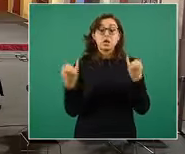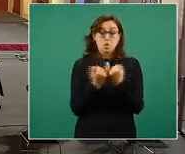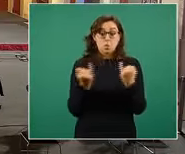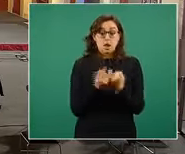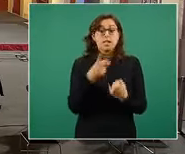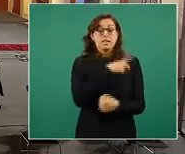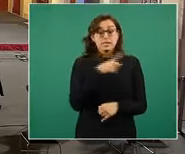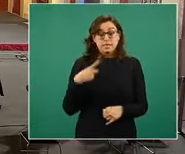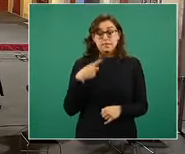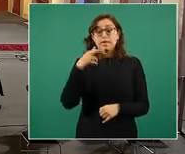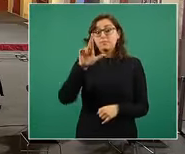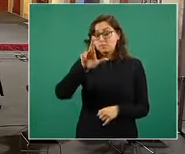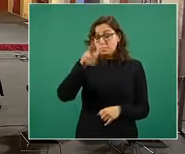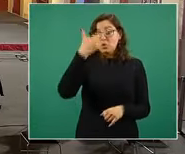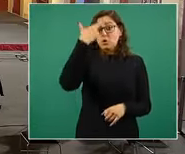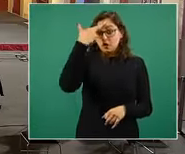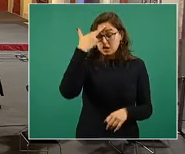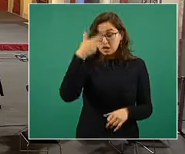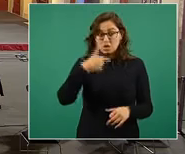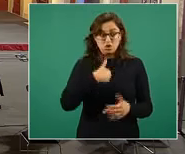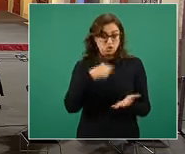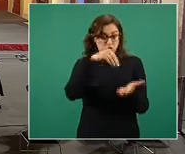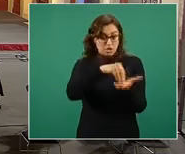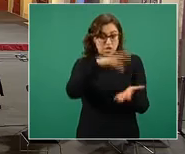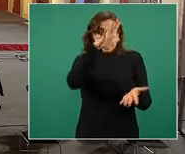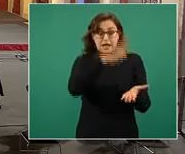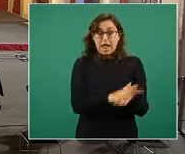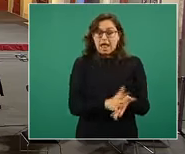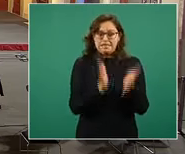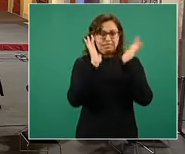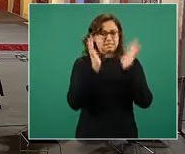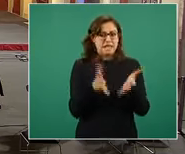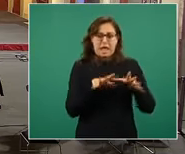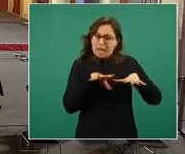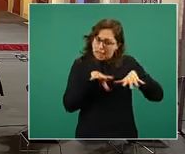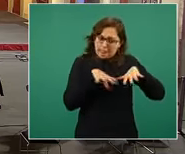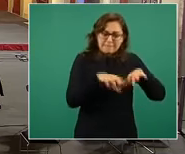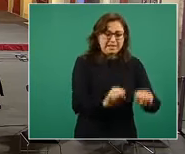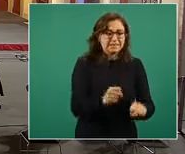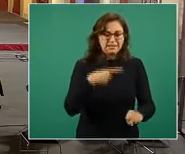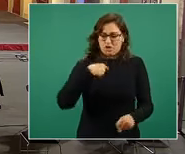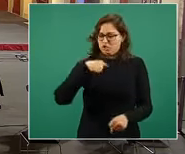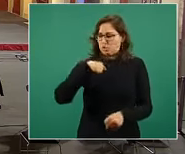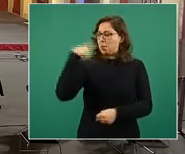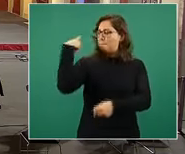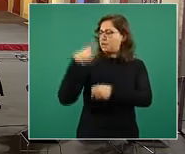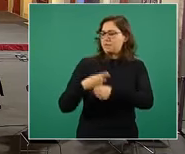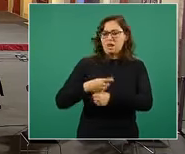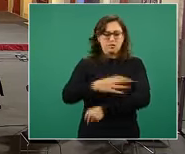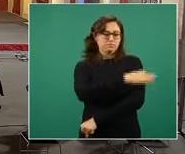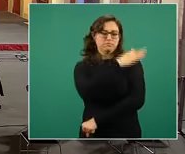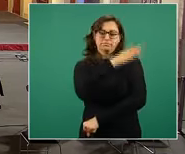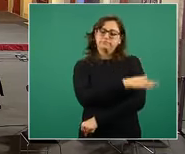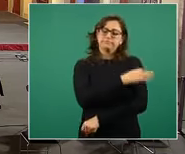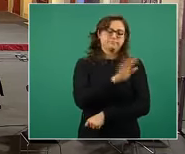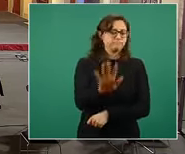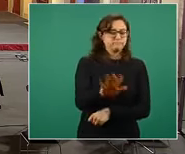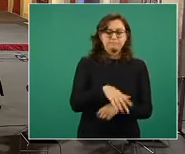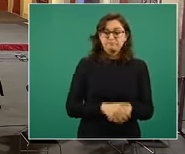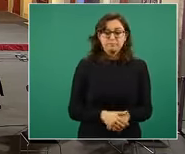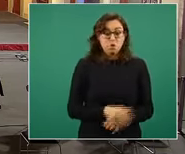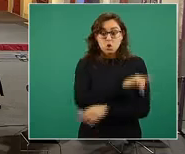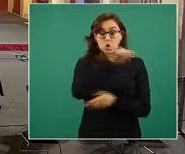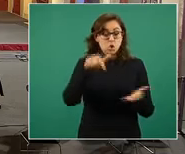que ver, nada, nada, absolutamente nada que ver con el tiempo en que serán vacunadas. No hay que apartar